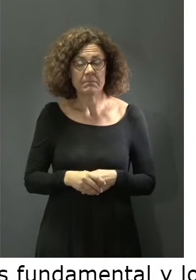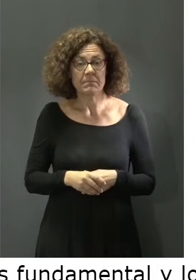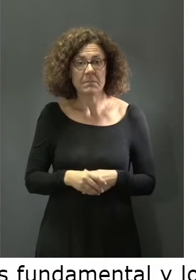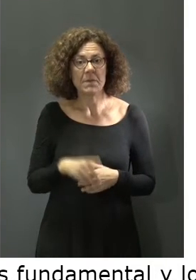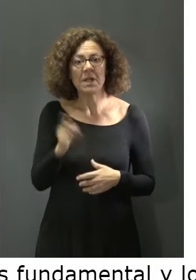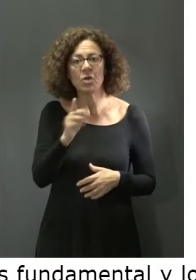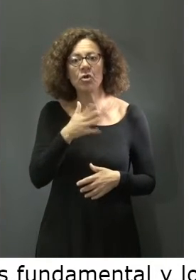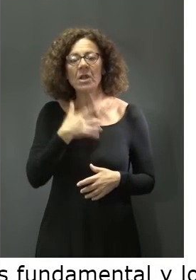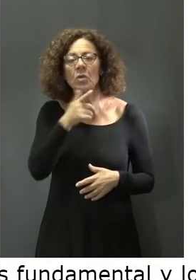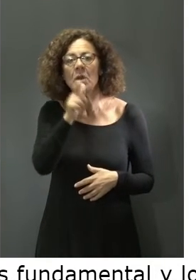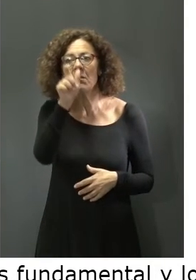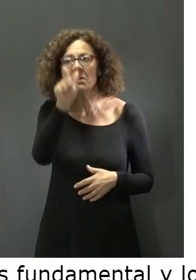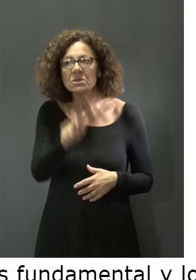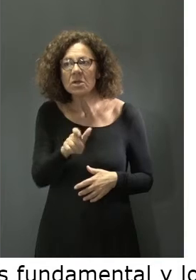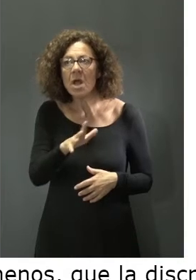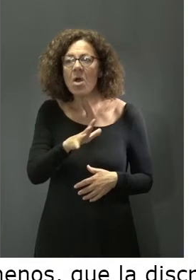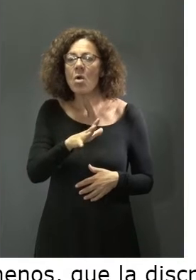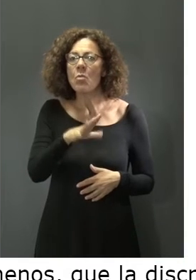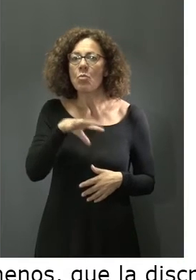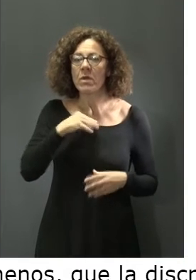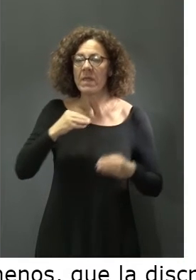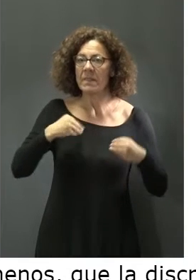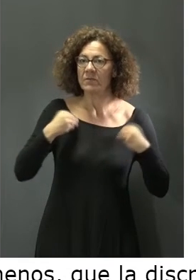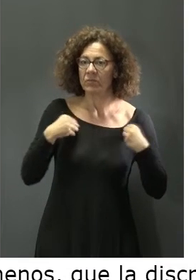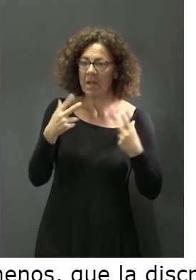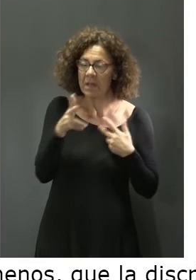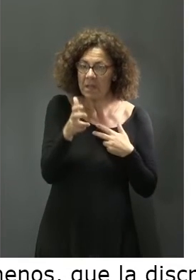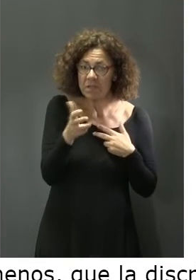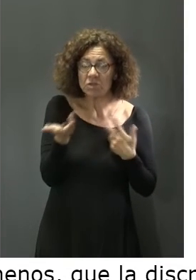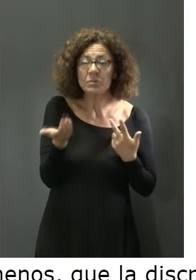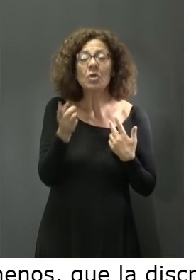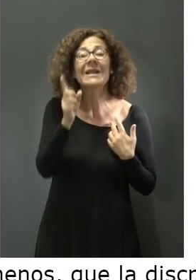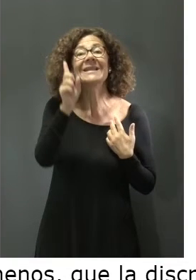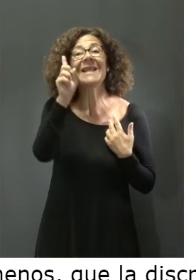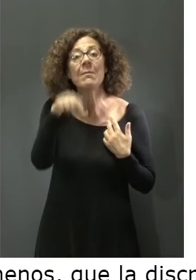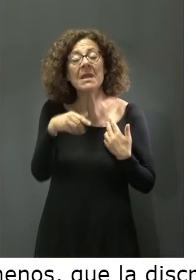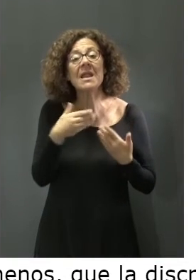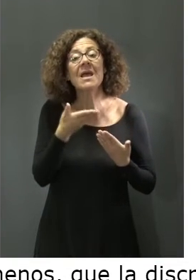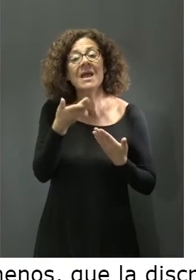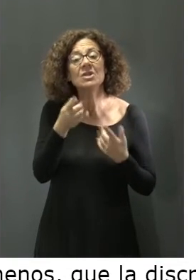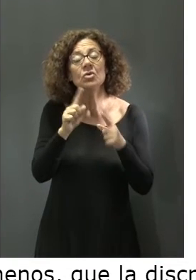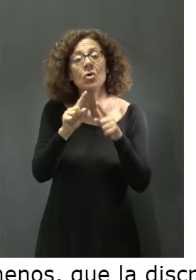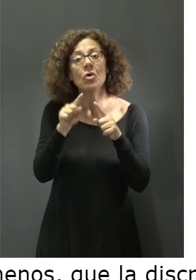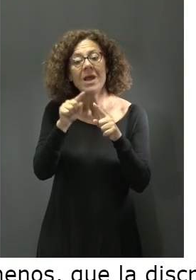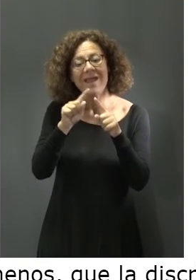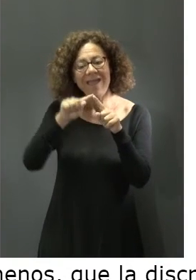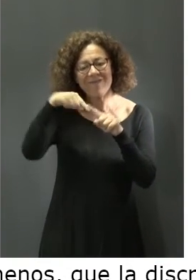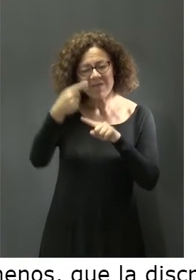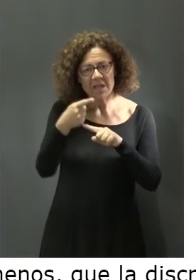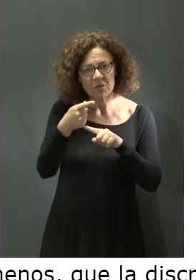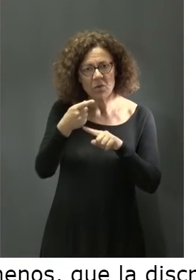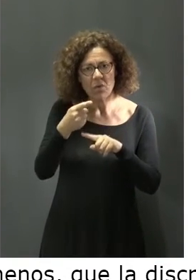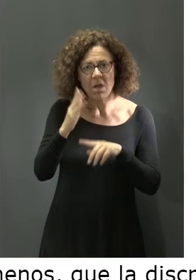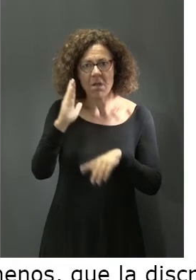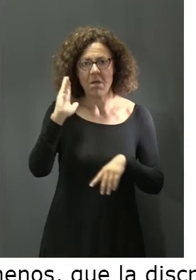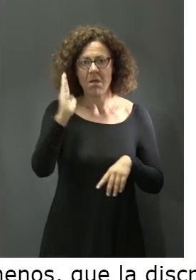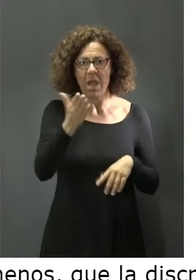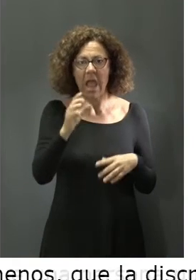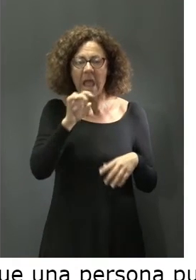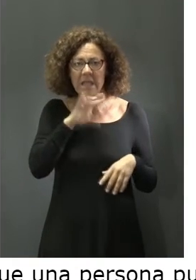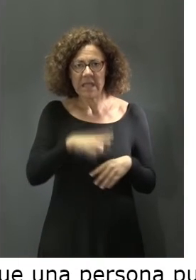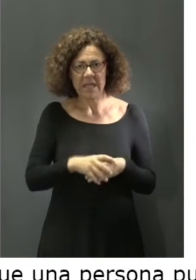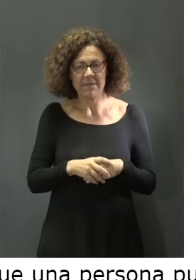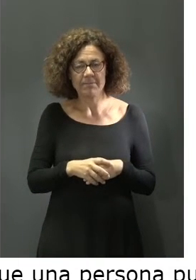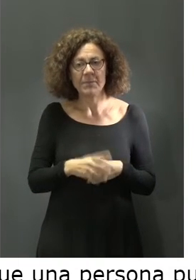evitar que una persona pueda disfrutar de ciertos derechos, etcétera, sino también aquello que produce ese efecto. Es decir, de una manera a